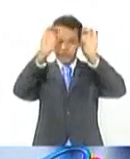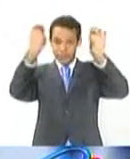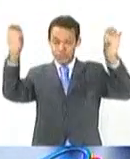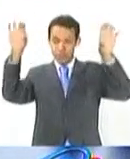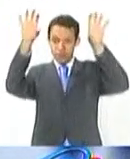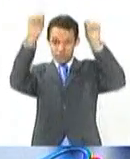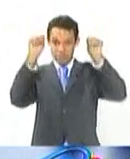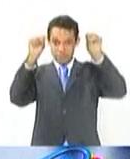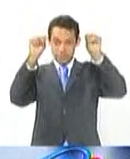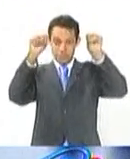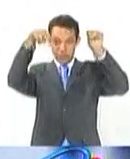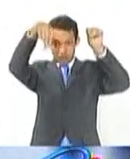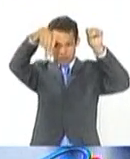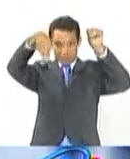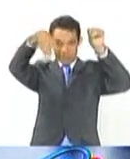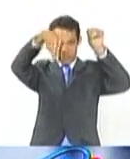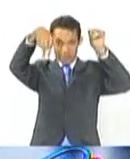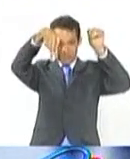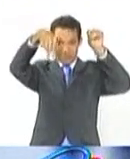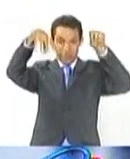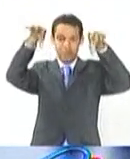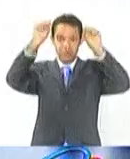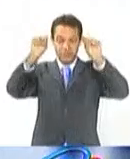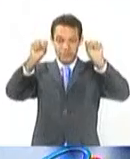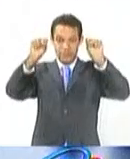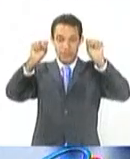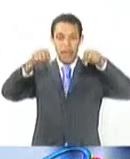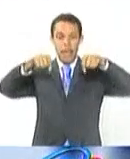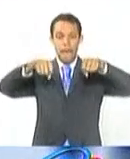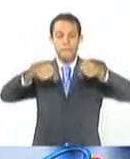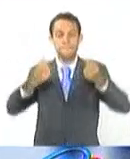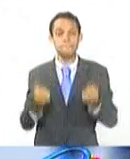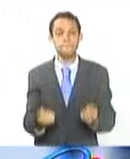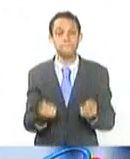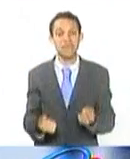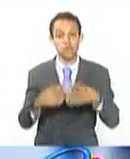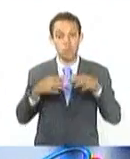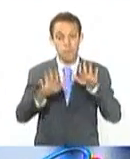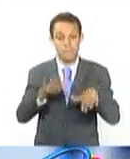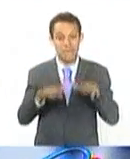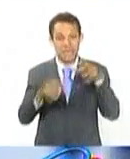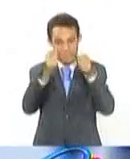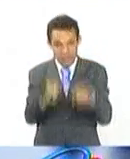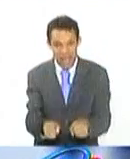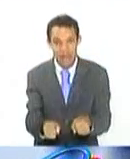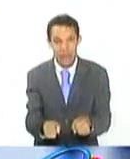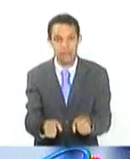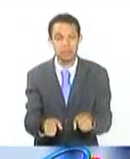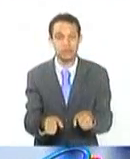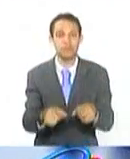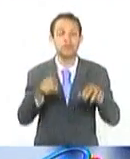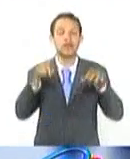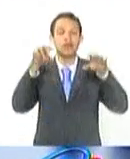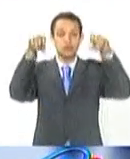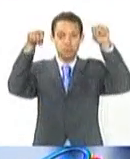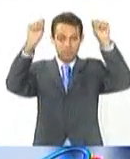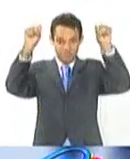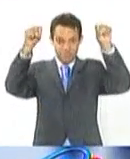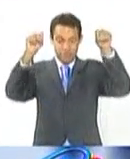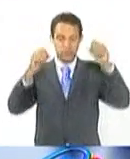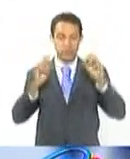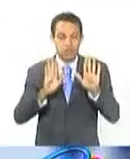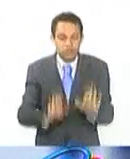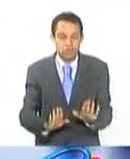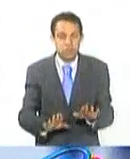sea cuelgues sin importar la edad porque el peso de la cadera y del muslo tracciona la columna vertebral y